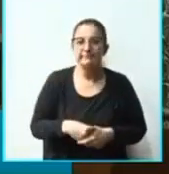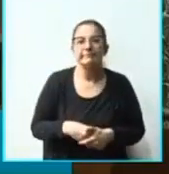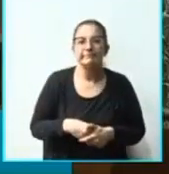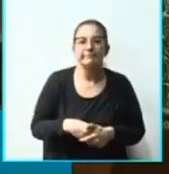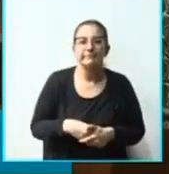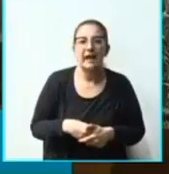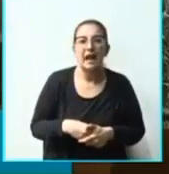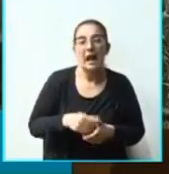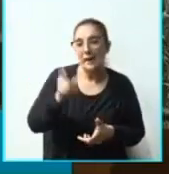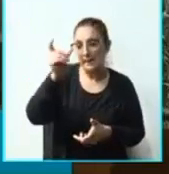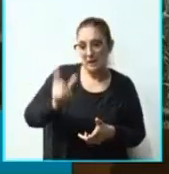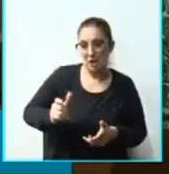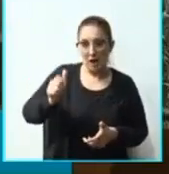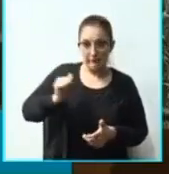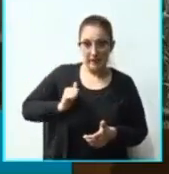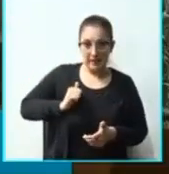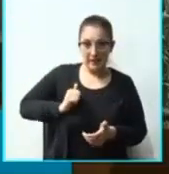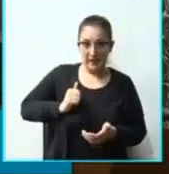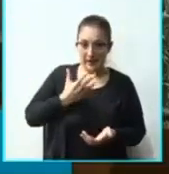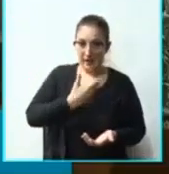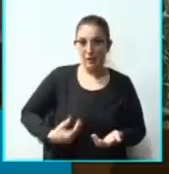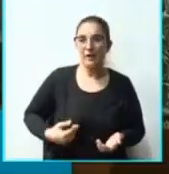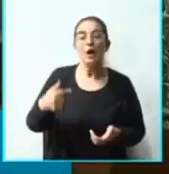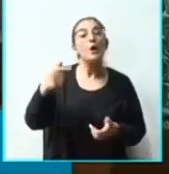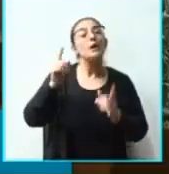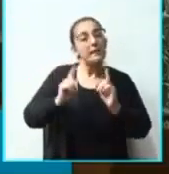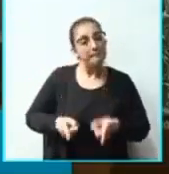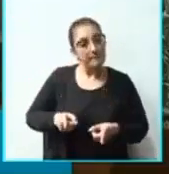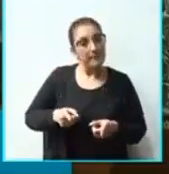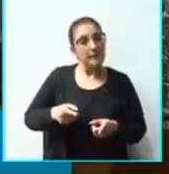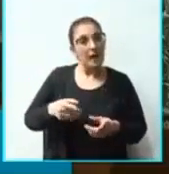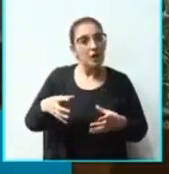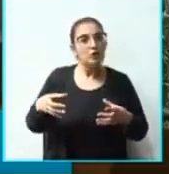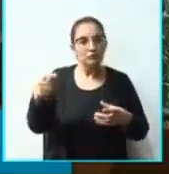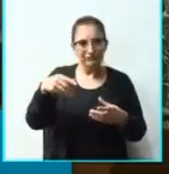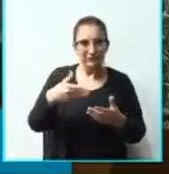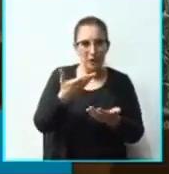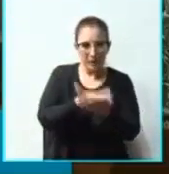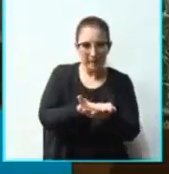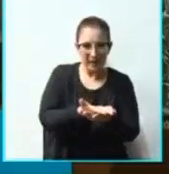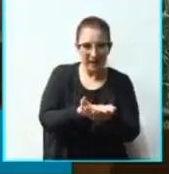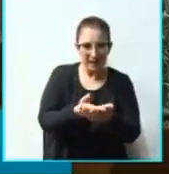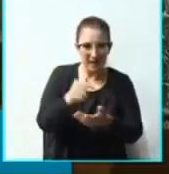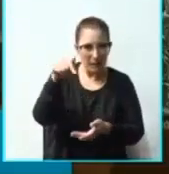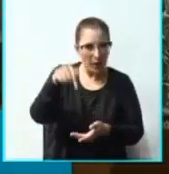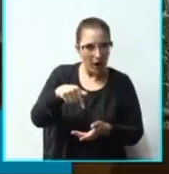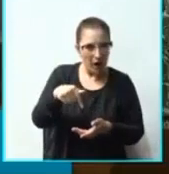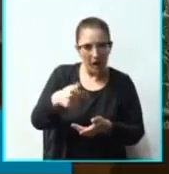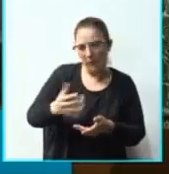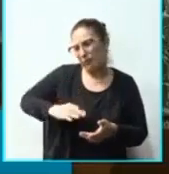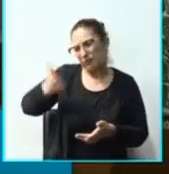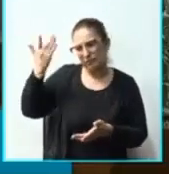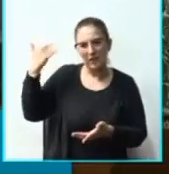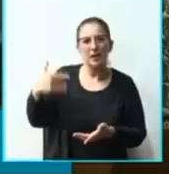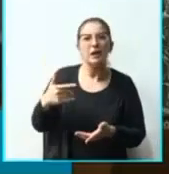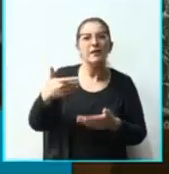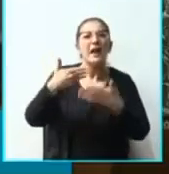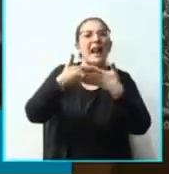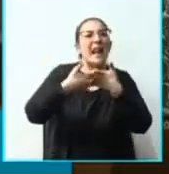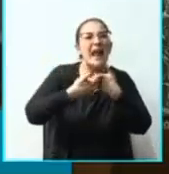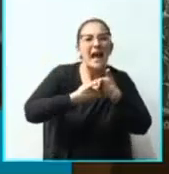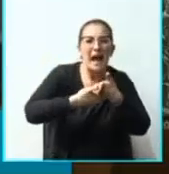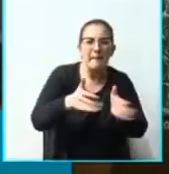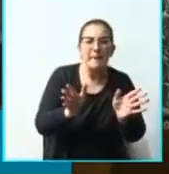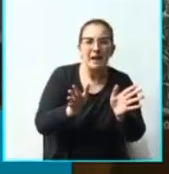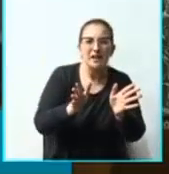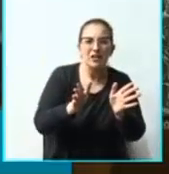los dictadores. Así que por eso, señor presidente, también nosotros planteamos, en este caso como en tantos otros, la apertura total